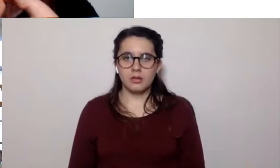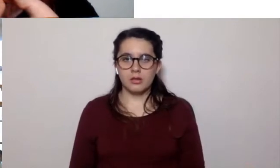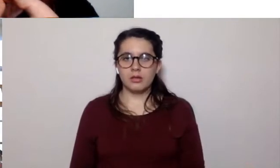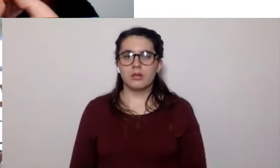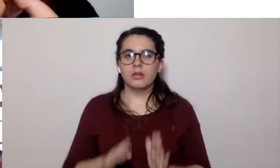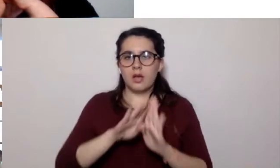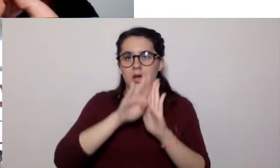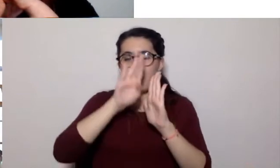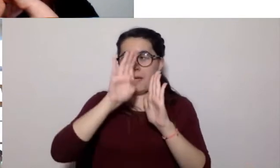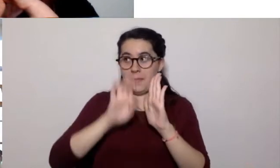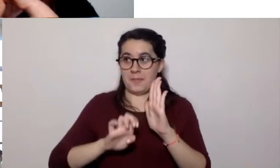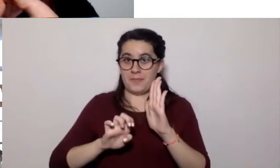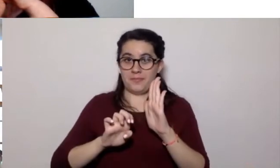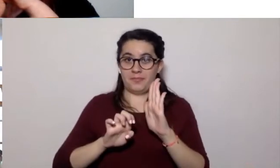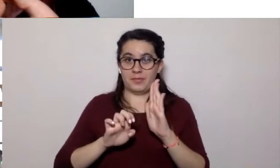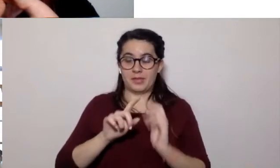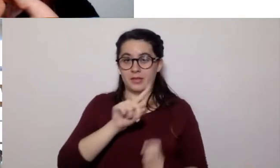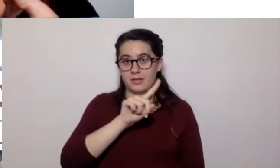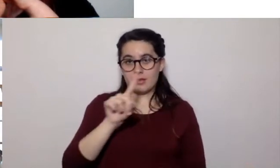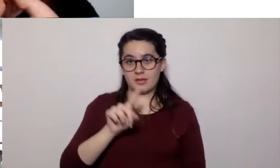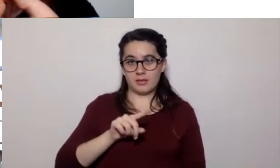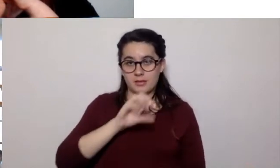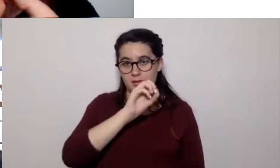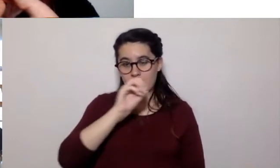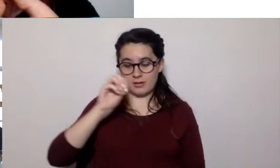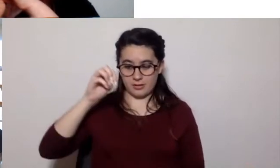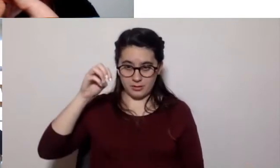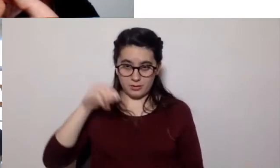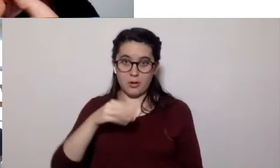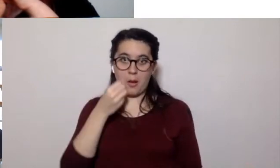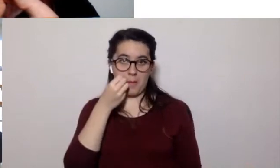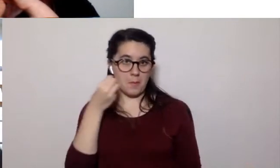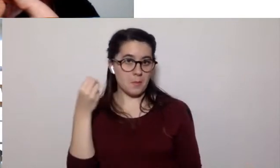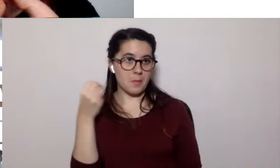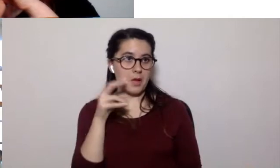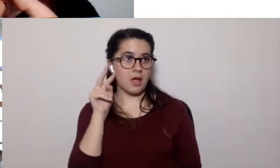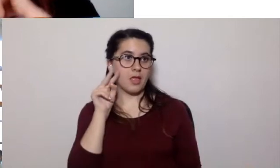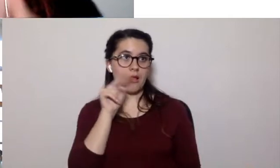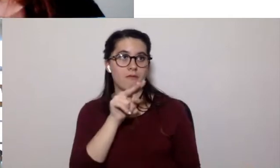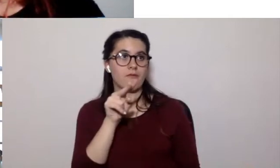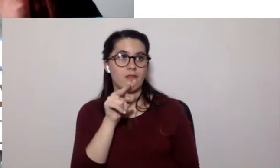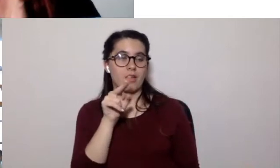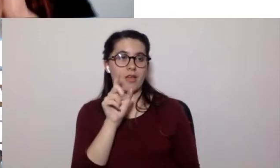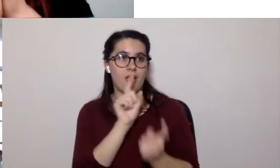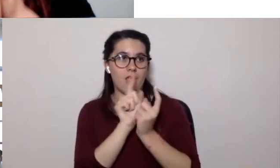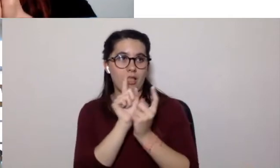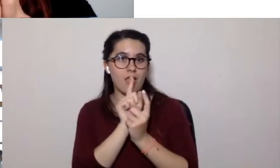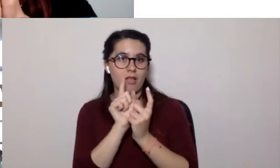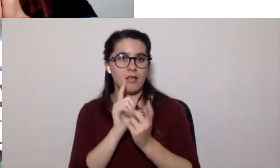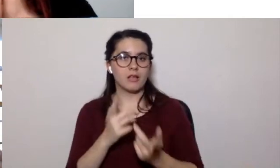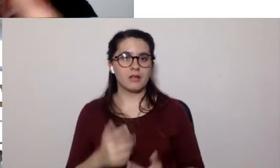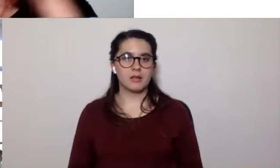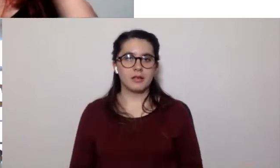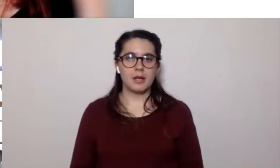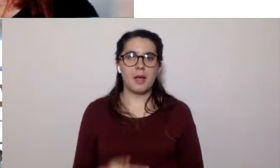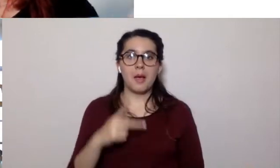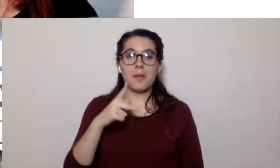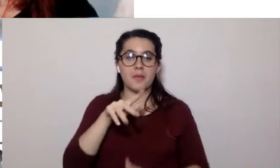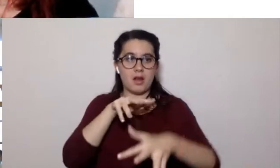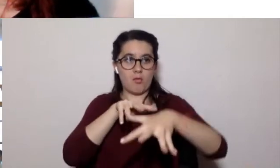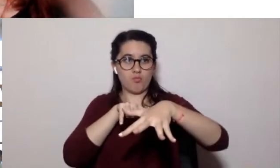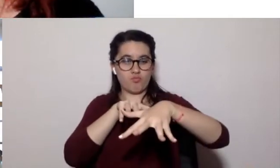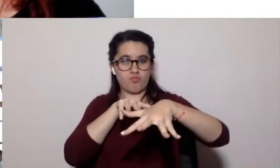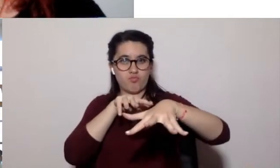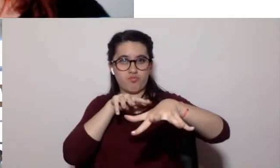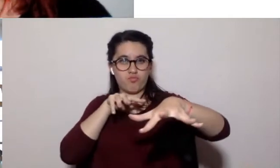ahorita, bueno, pues en el Zoom está súper padre, ¿no? Pero luego vas corriendo, está fuera de mi control el tráfico de la Ciudad de